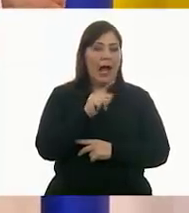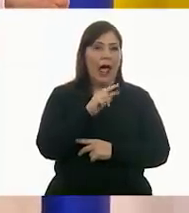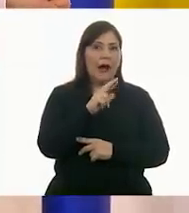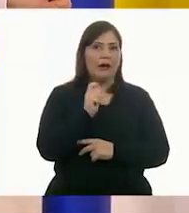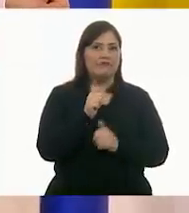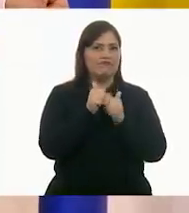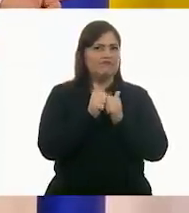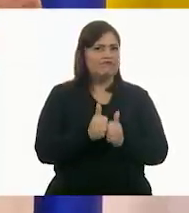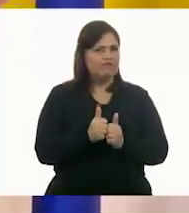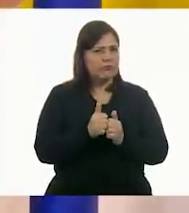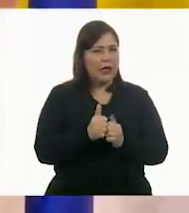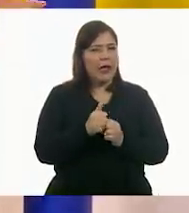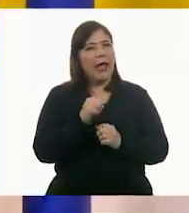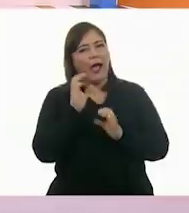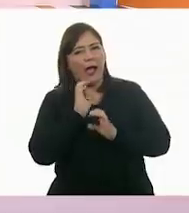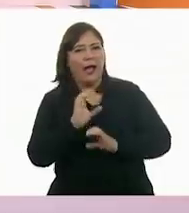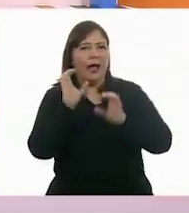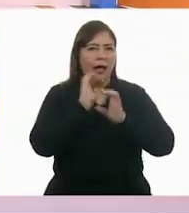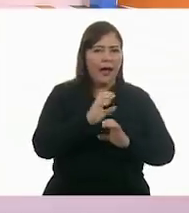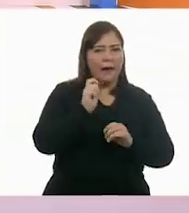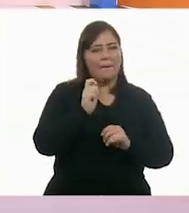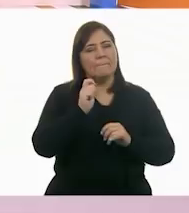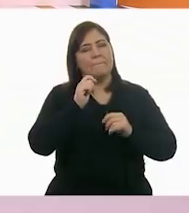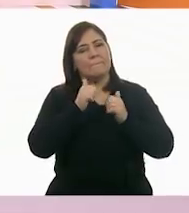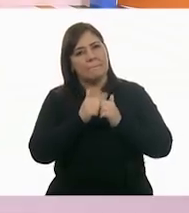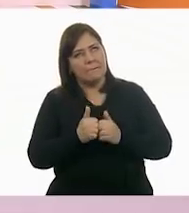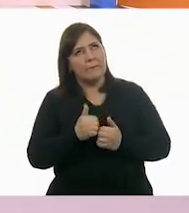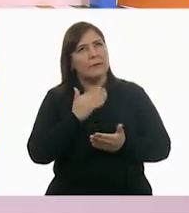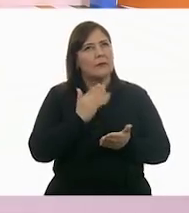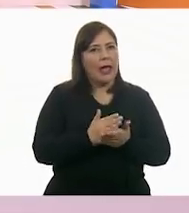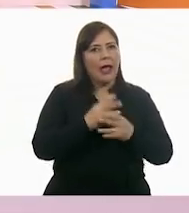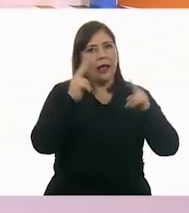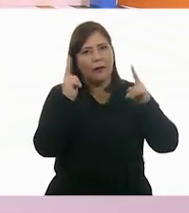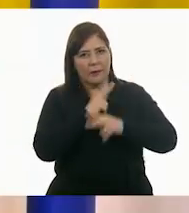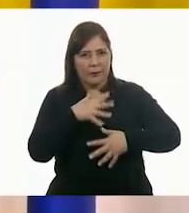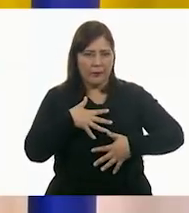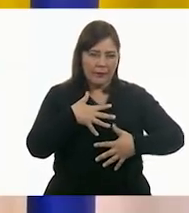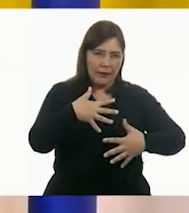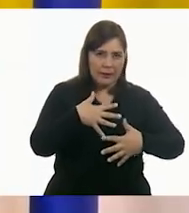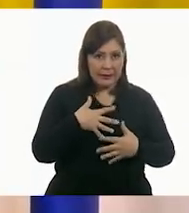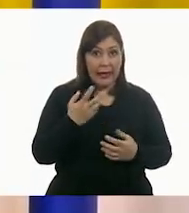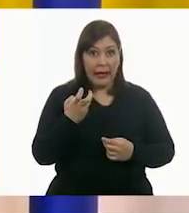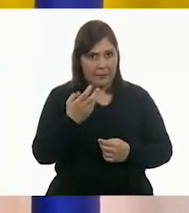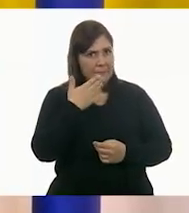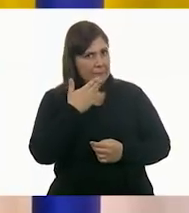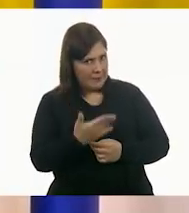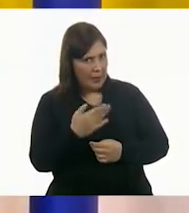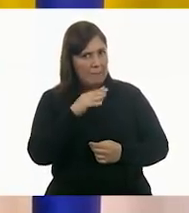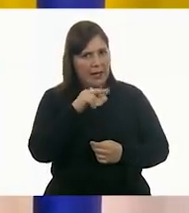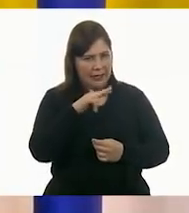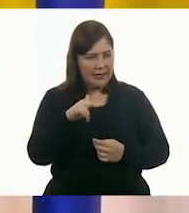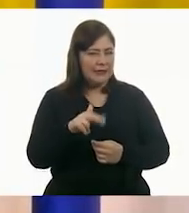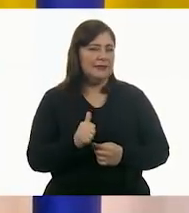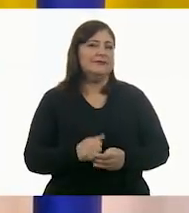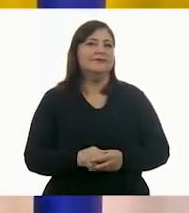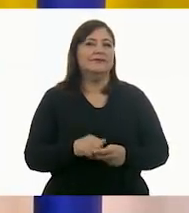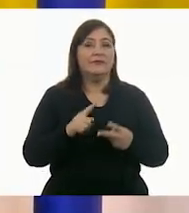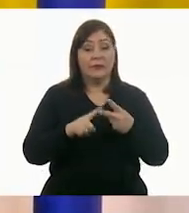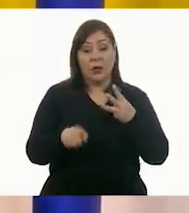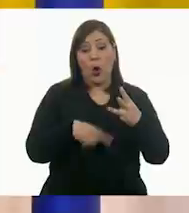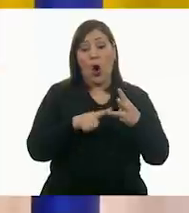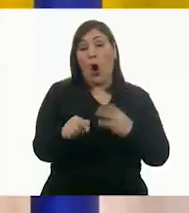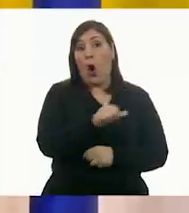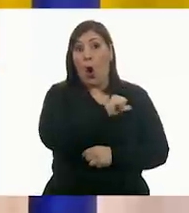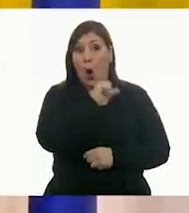cuál era la canción? Paramos y respiramos. Ok, muy bien, Mariana. Otra de nuestras